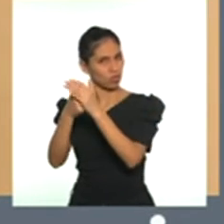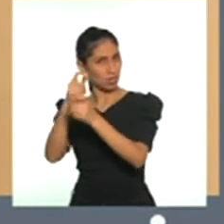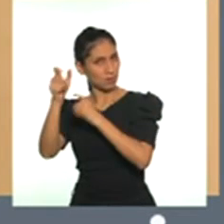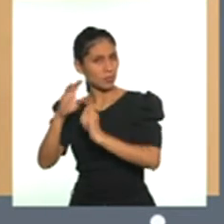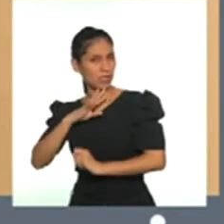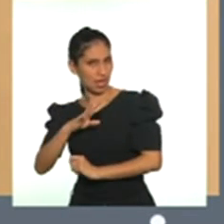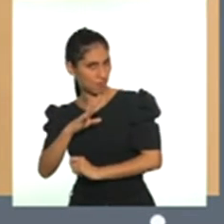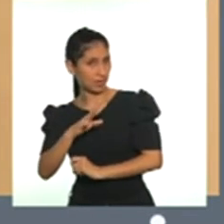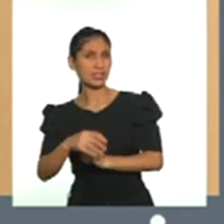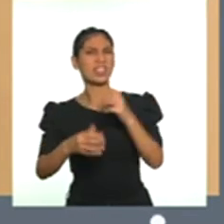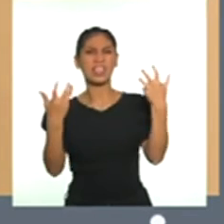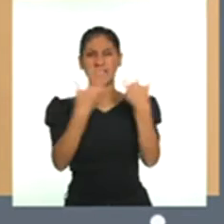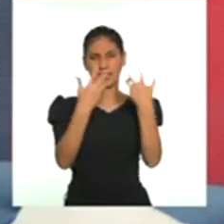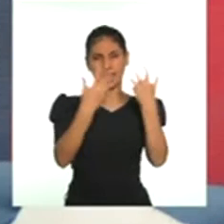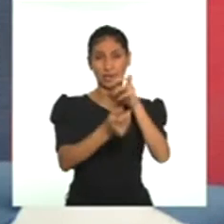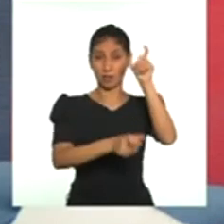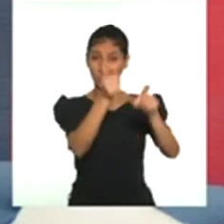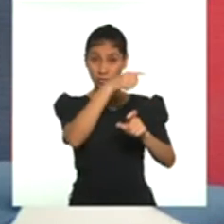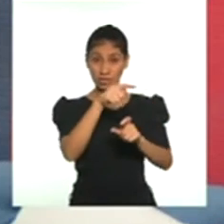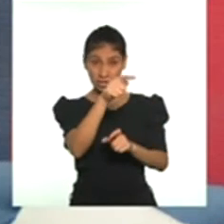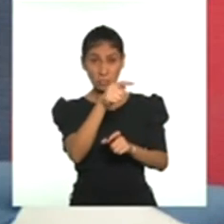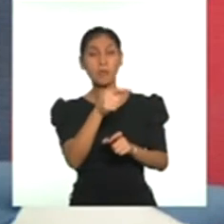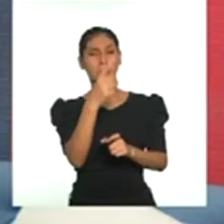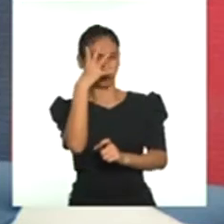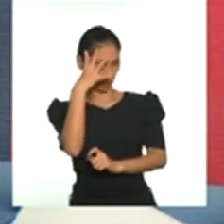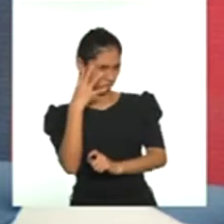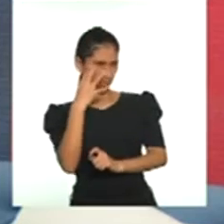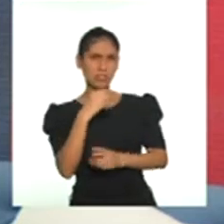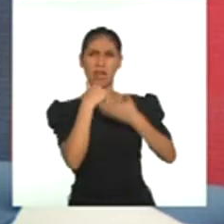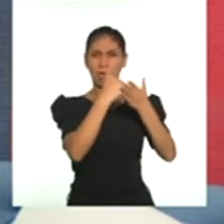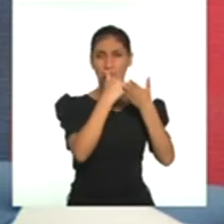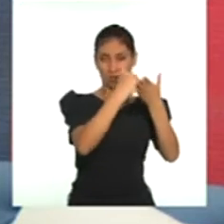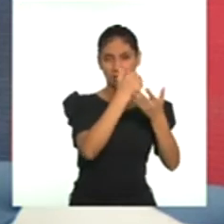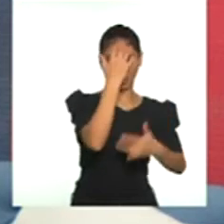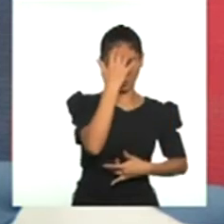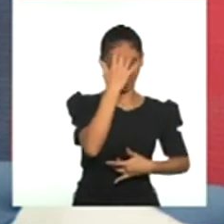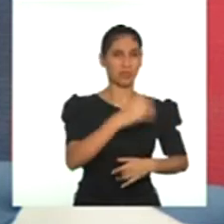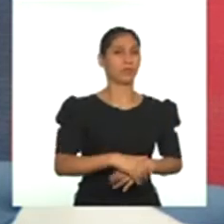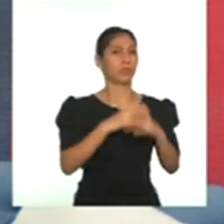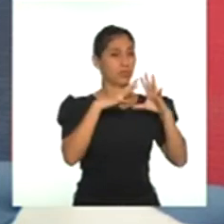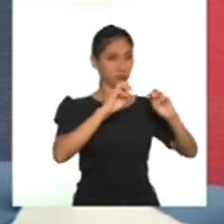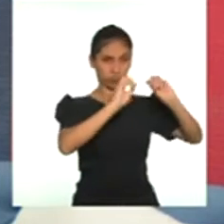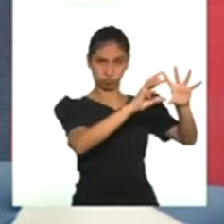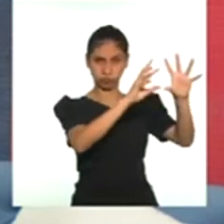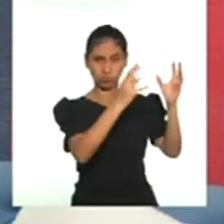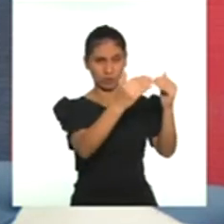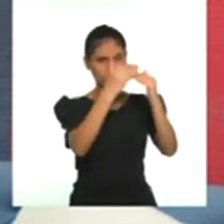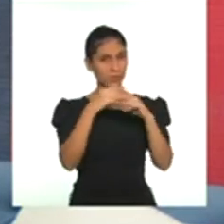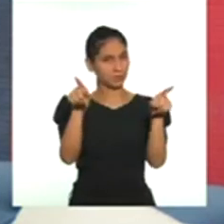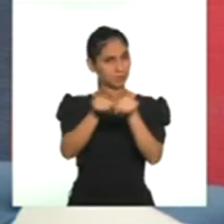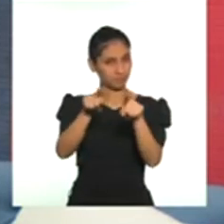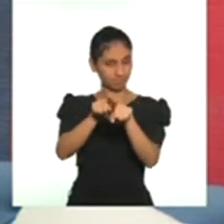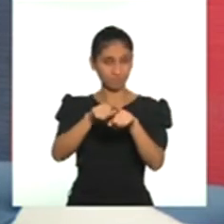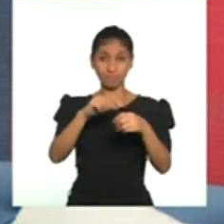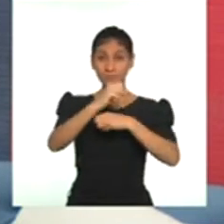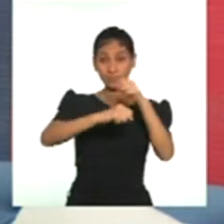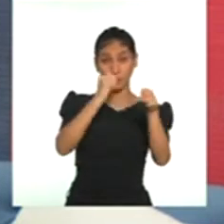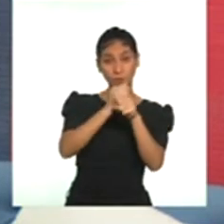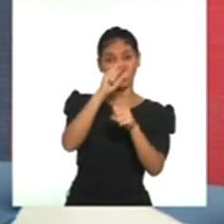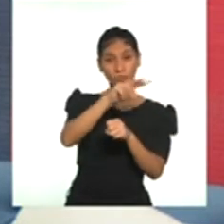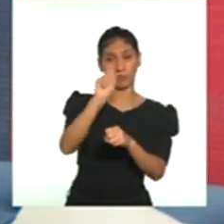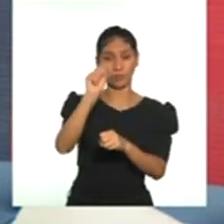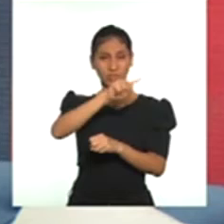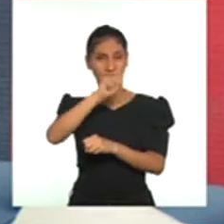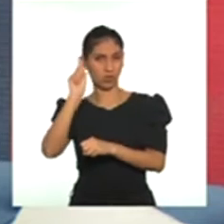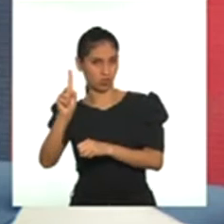los especialistas curadores de la salud. Para seguir hablando de los curanderos, les compartiré un testimonio del año 2011 citado en la tesis